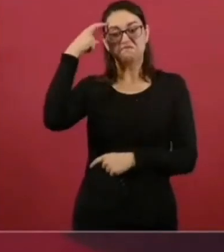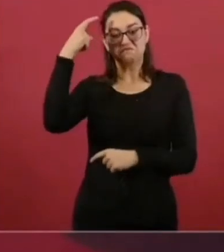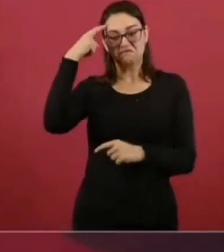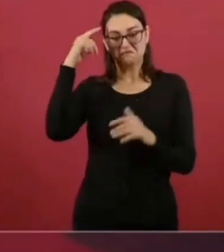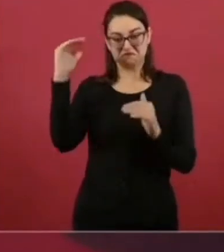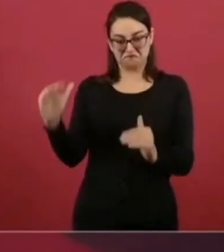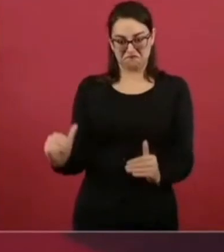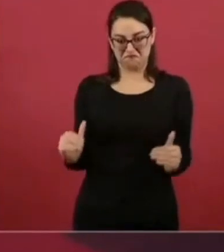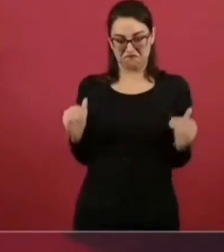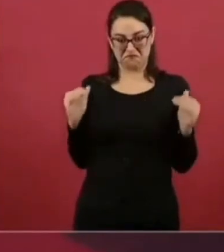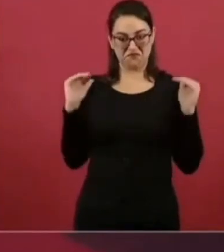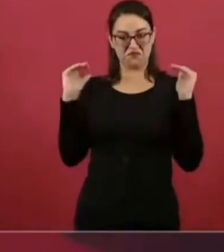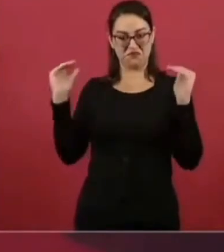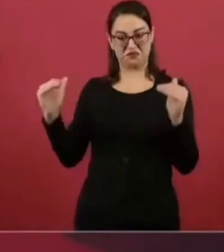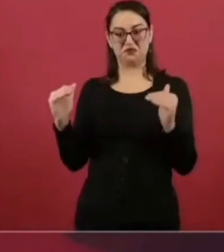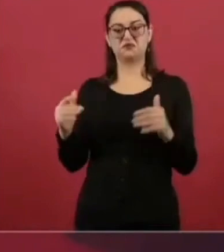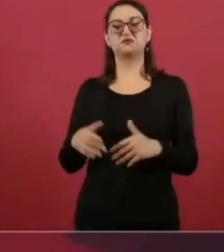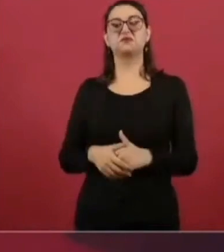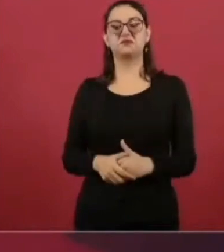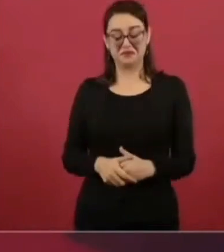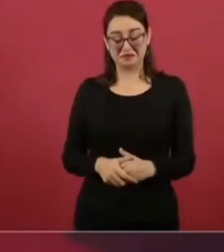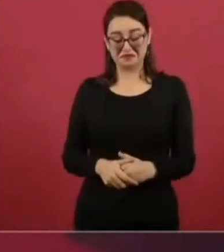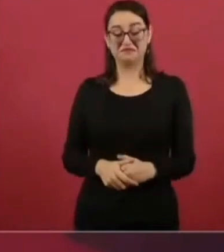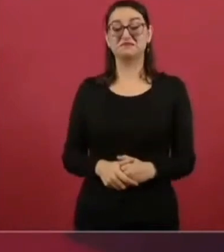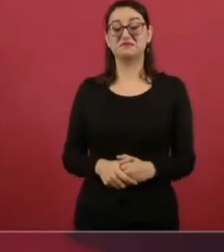El otro día me tocó ir,